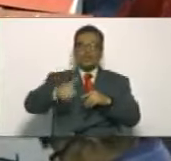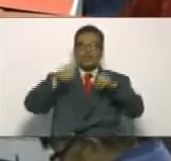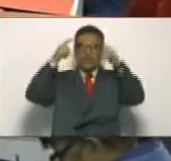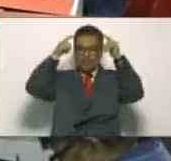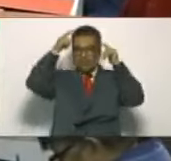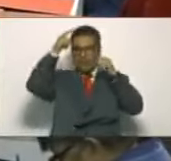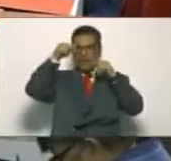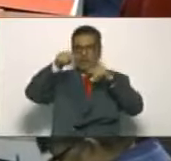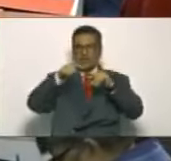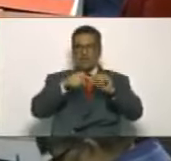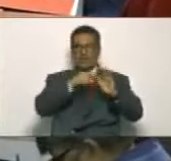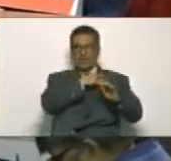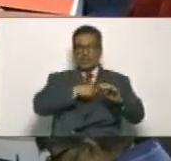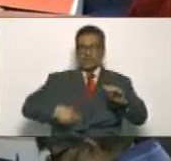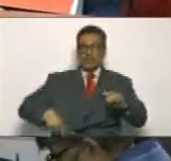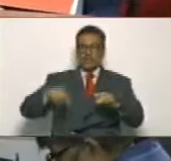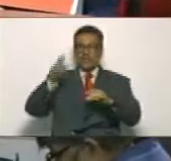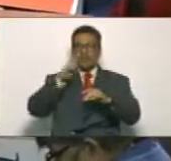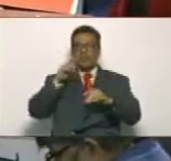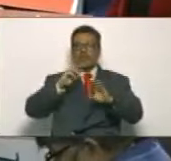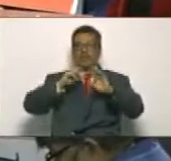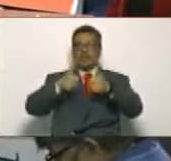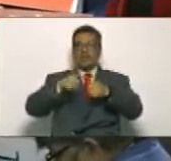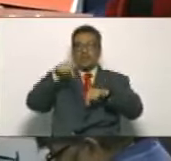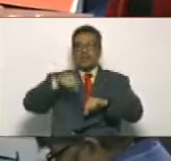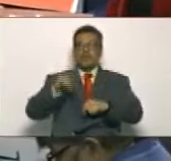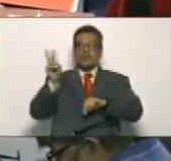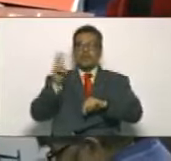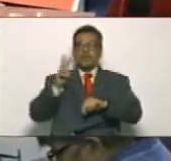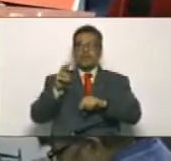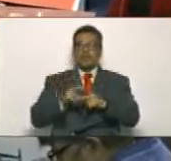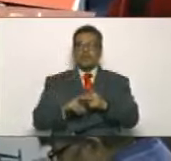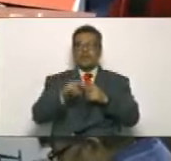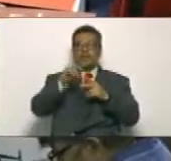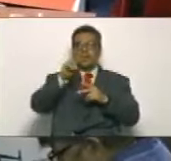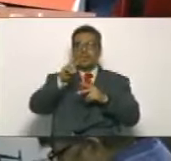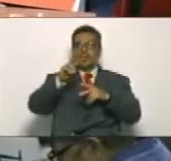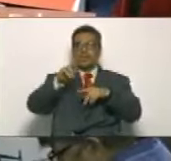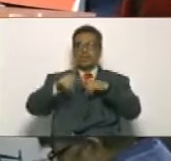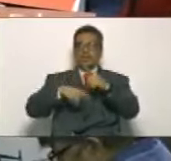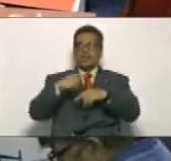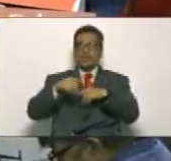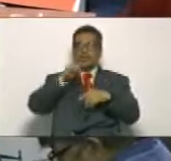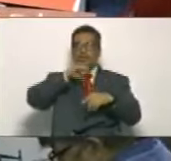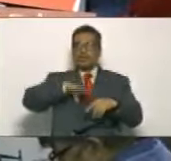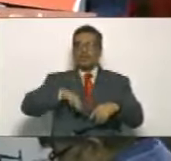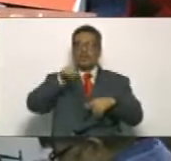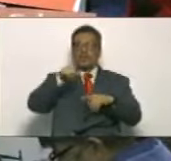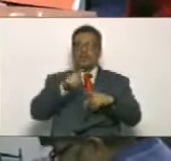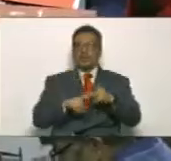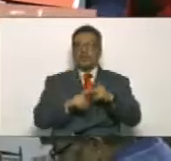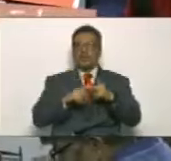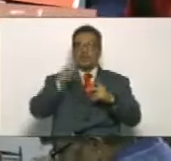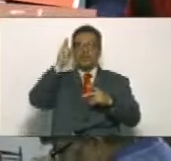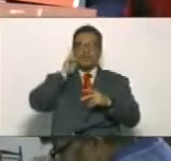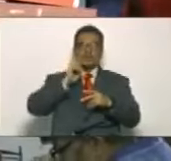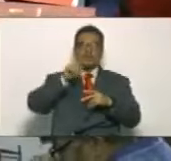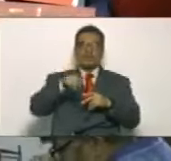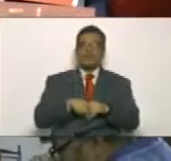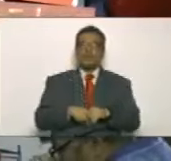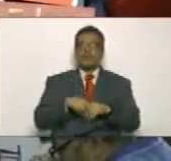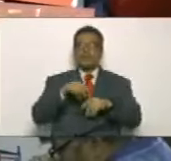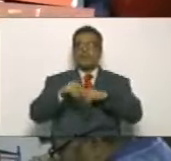Chávez a la presidencia de la República, se inició en Venezuela un nuevo ciclo histórico bajo el estandarte bolivariano,